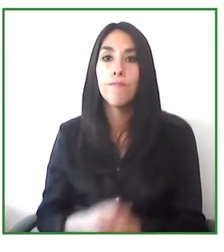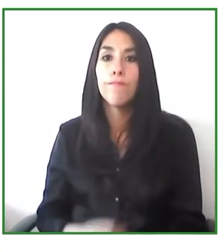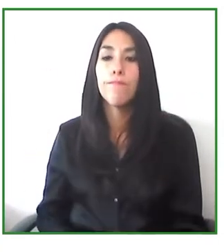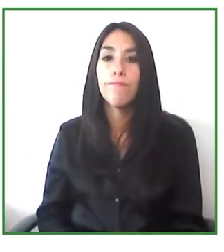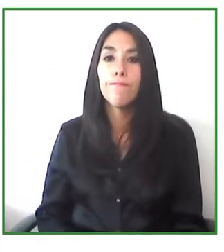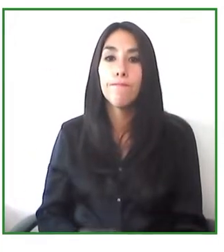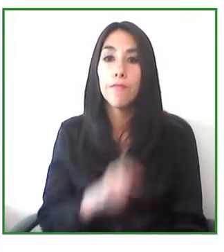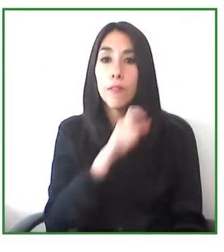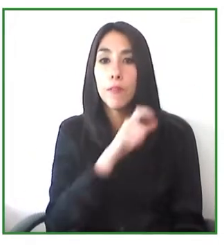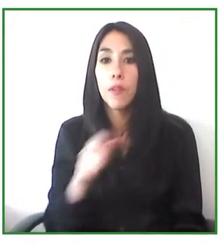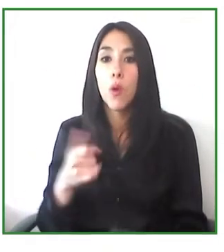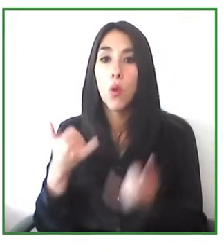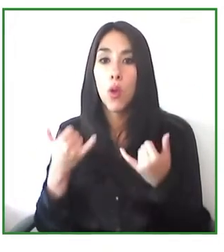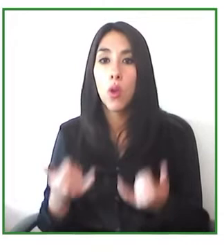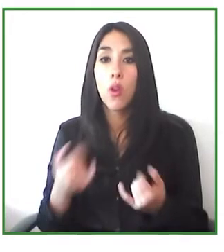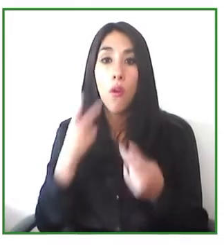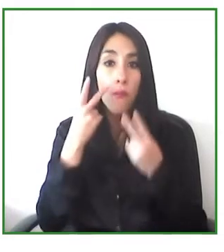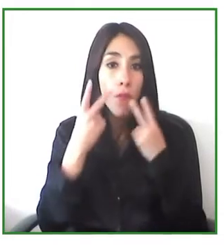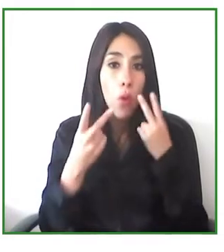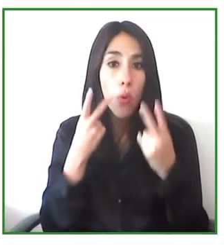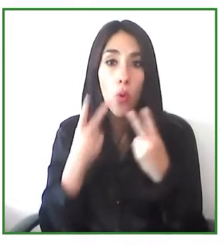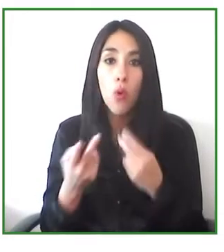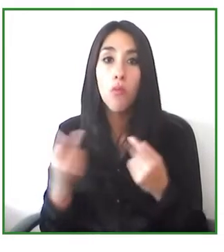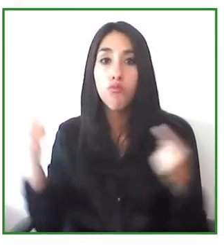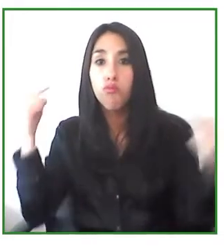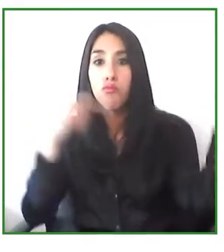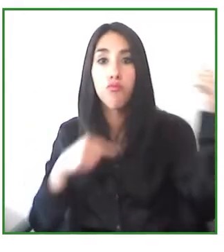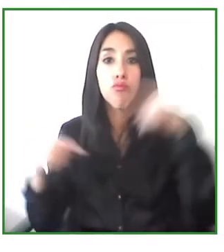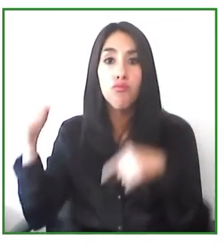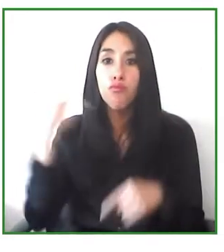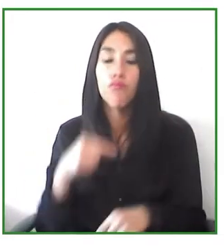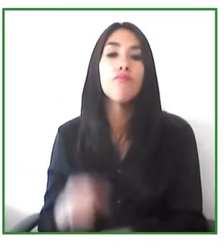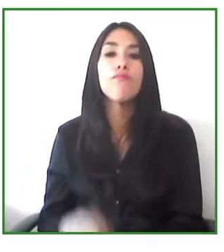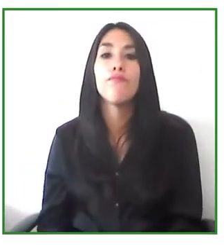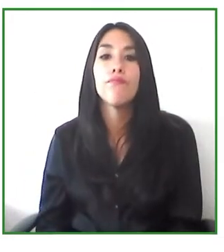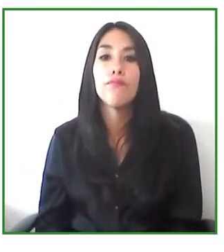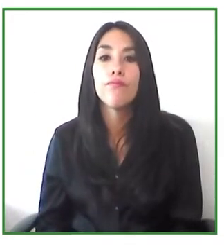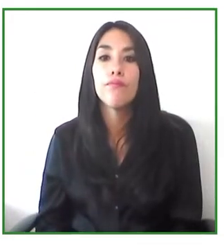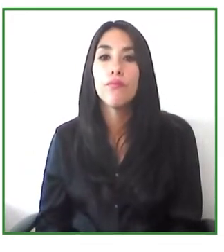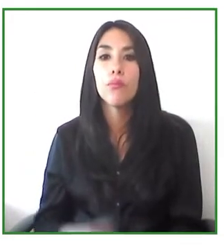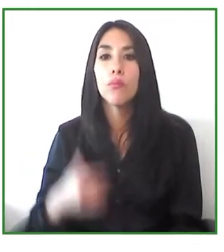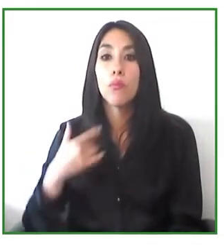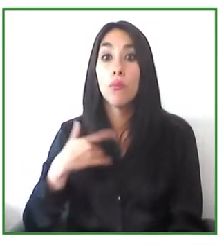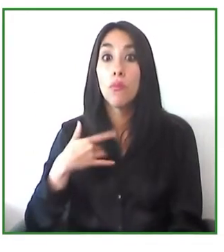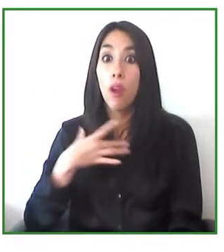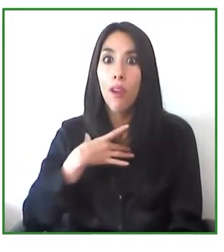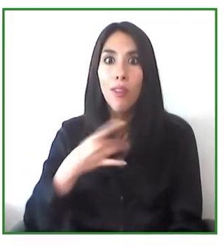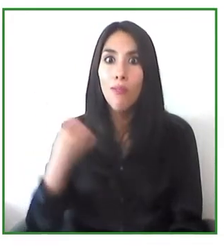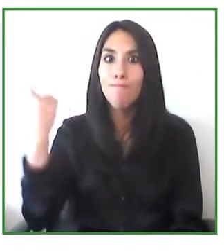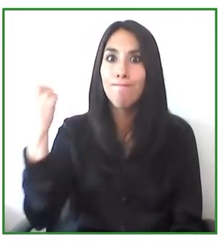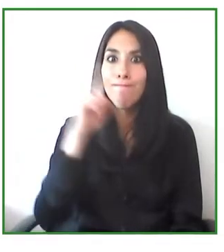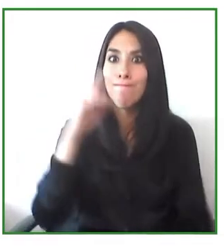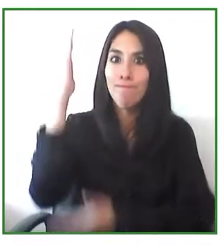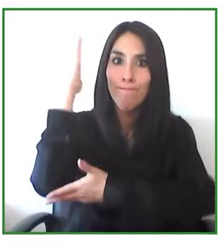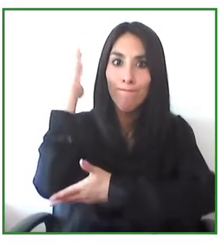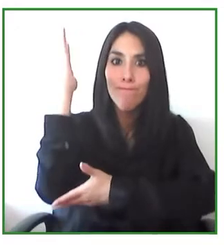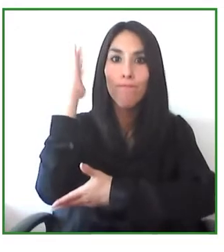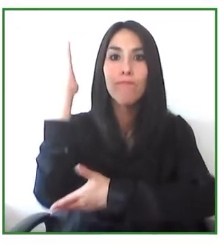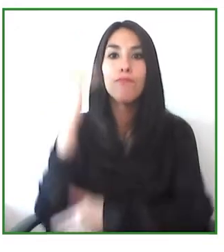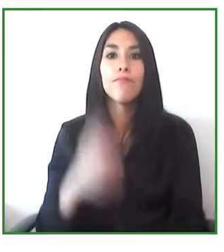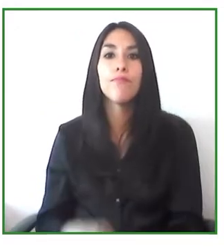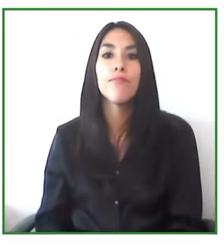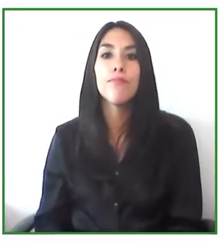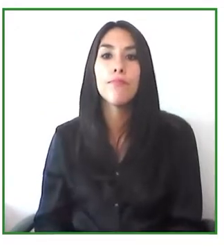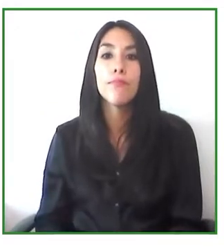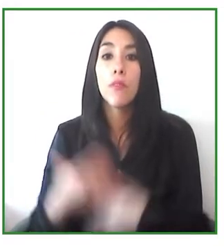nos perciben. Es grato participar en este espacio. Antes de responder a tu pregunta, me